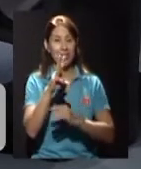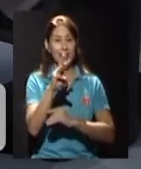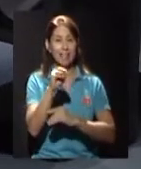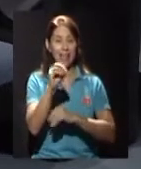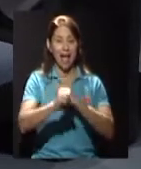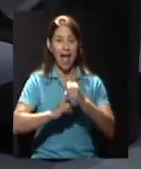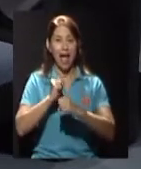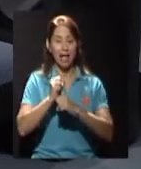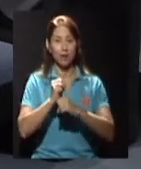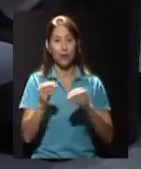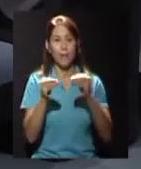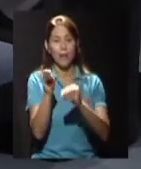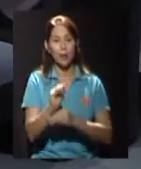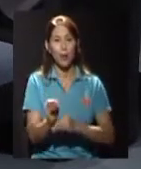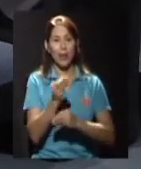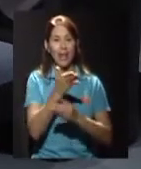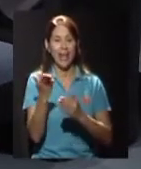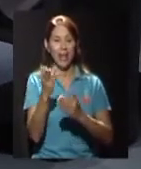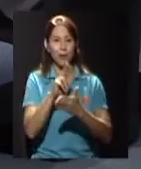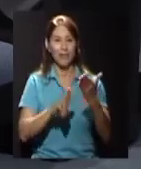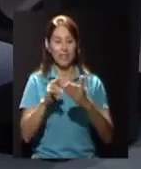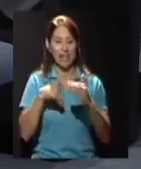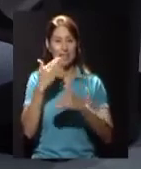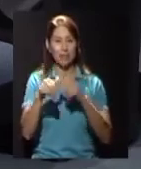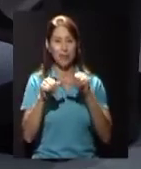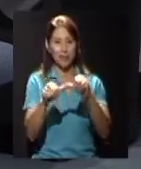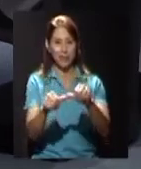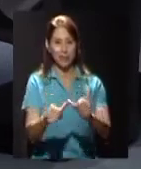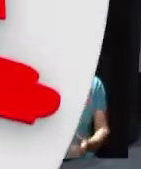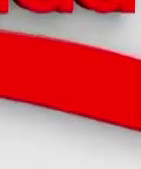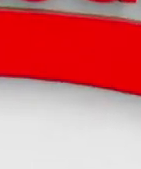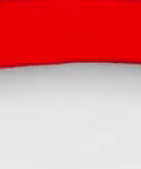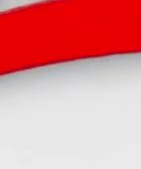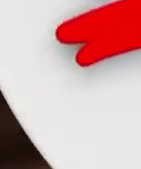universidad regresamos una vez que el calor